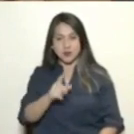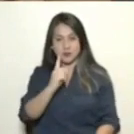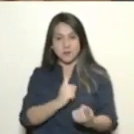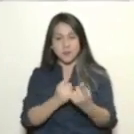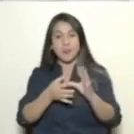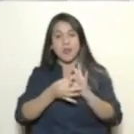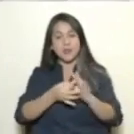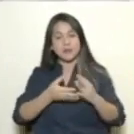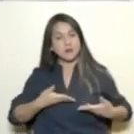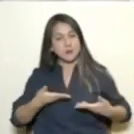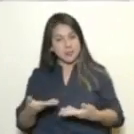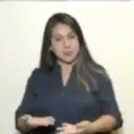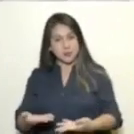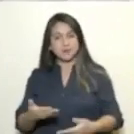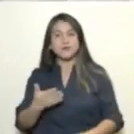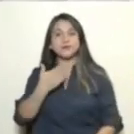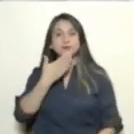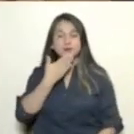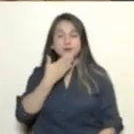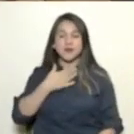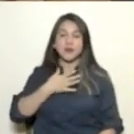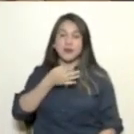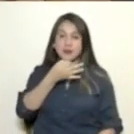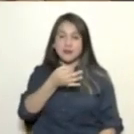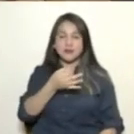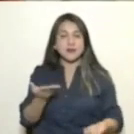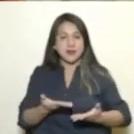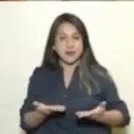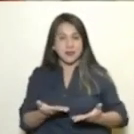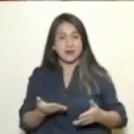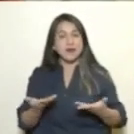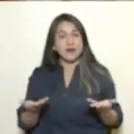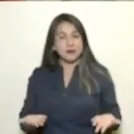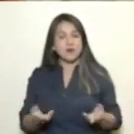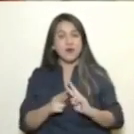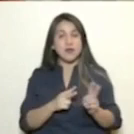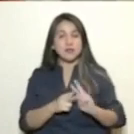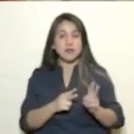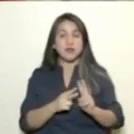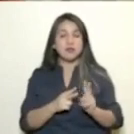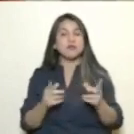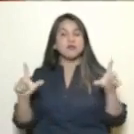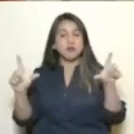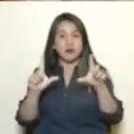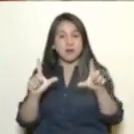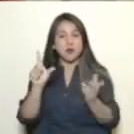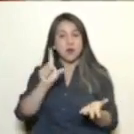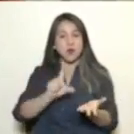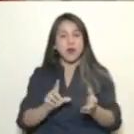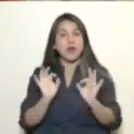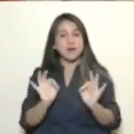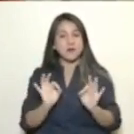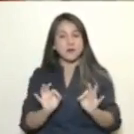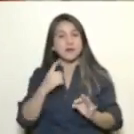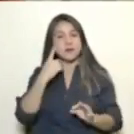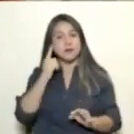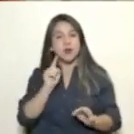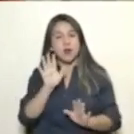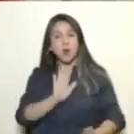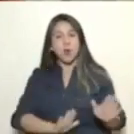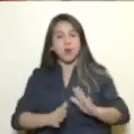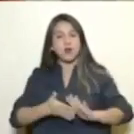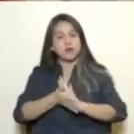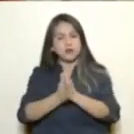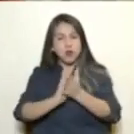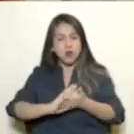Gracias por la invitación. También decirles que estamos haciendo el programa en una locación especial para proteger todas